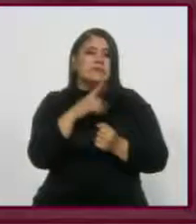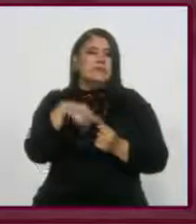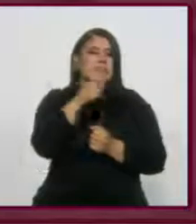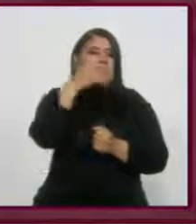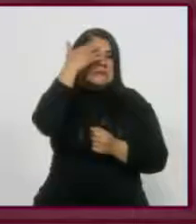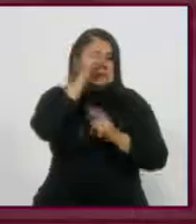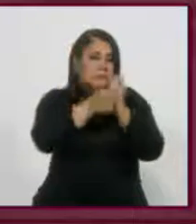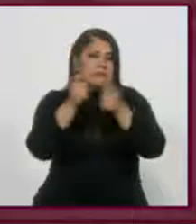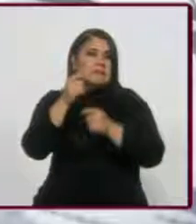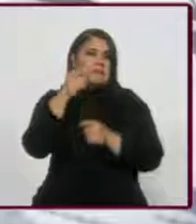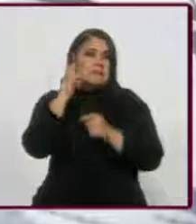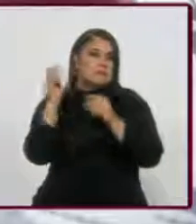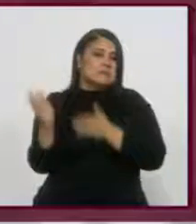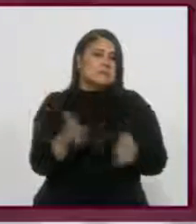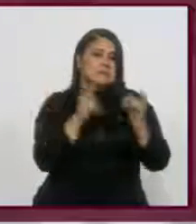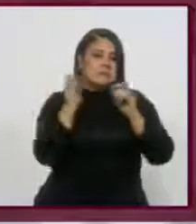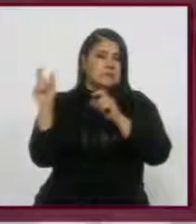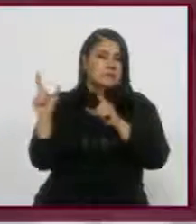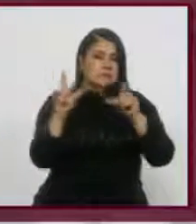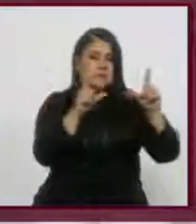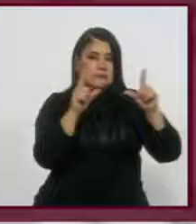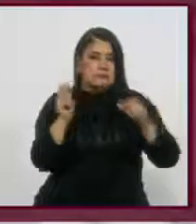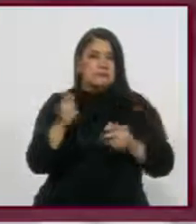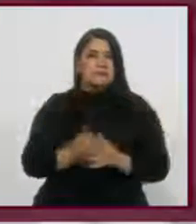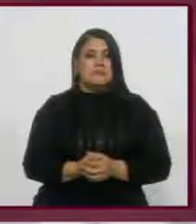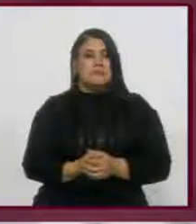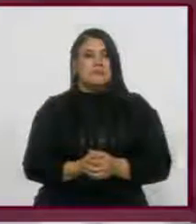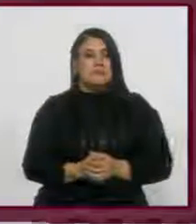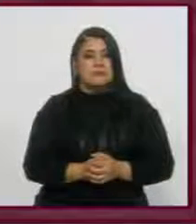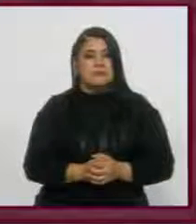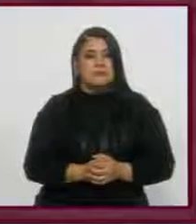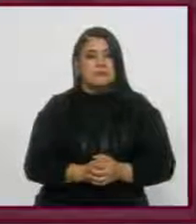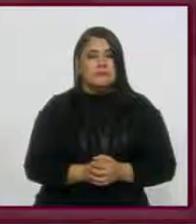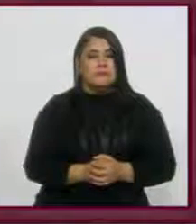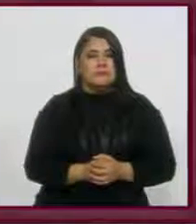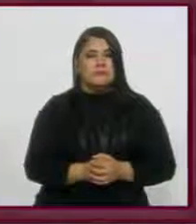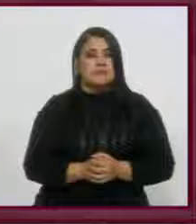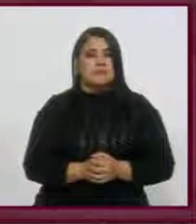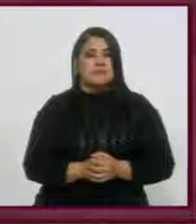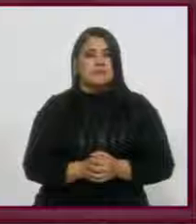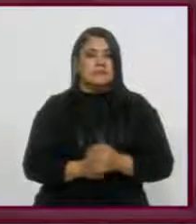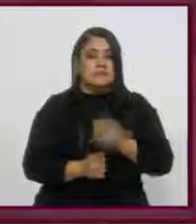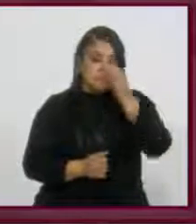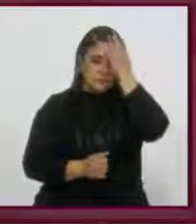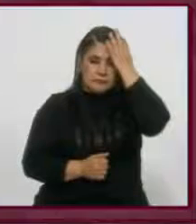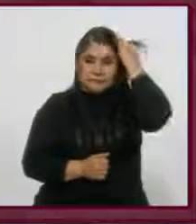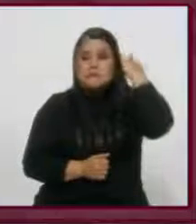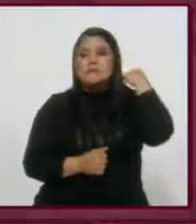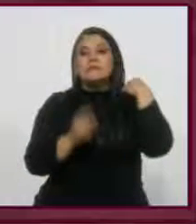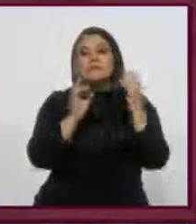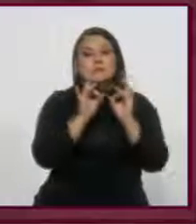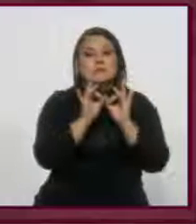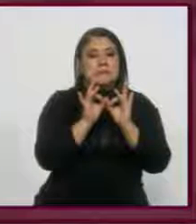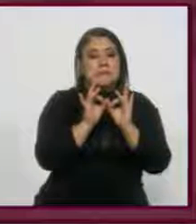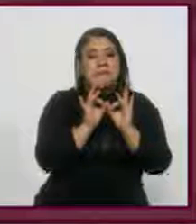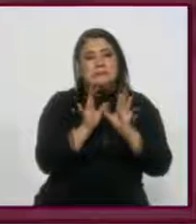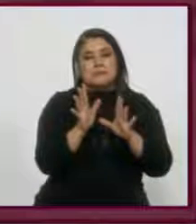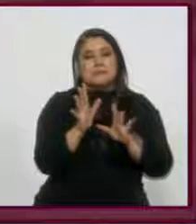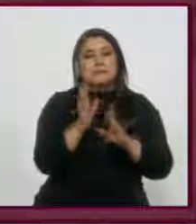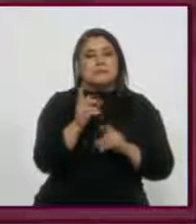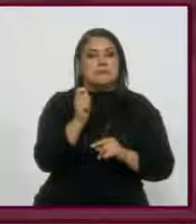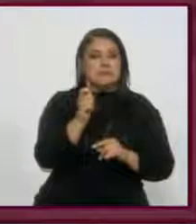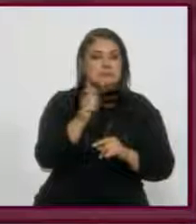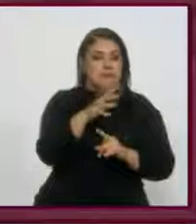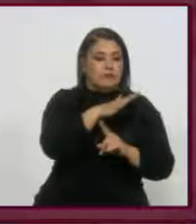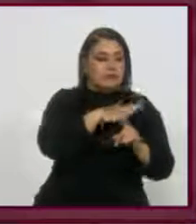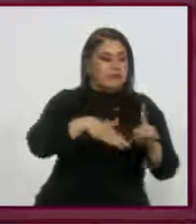conocimiento. Pasamos al siguiente gráfico. Bajo distintas condiciones, ¿quién